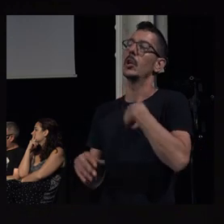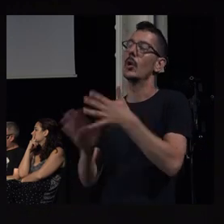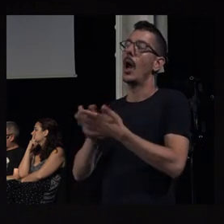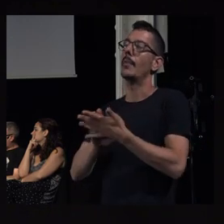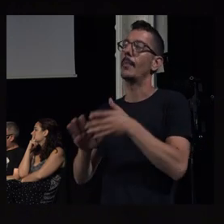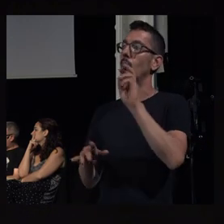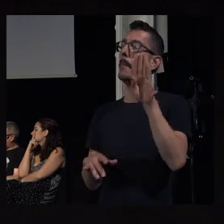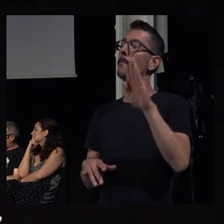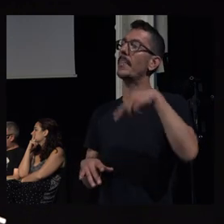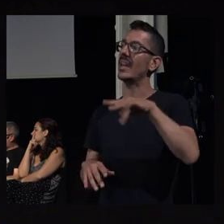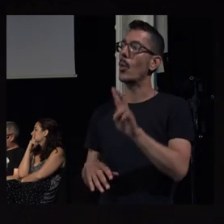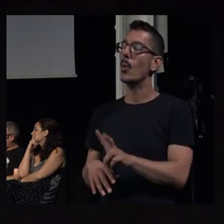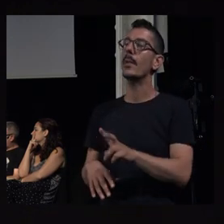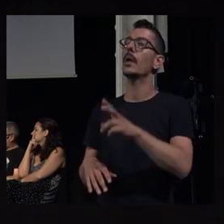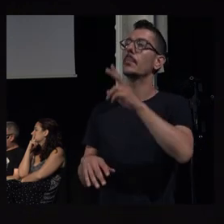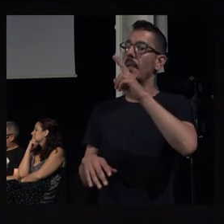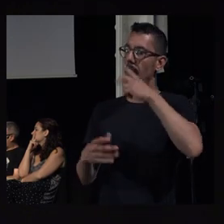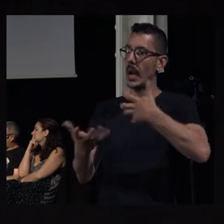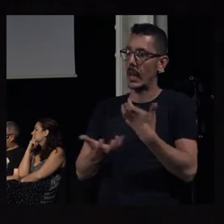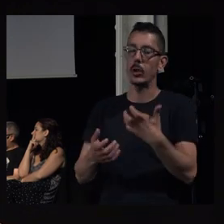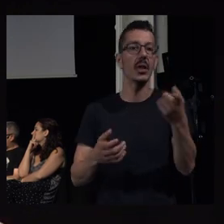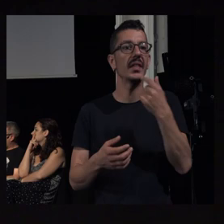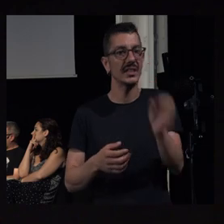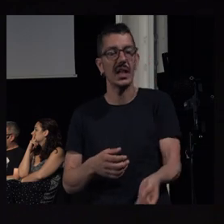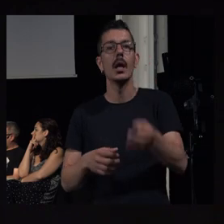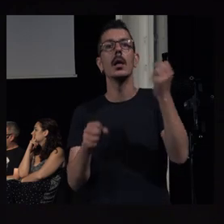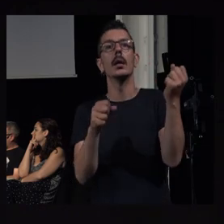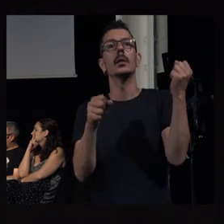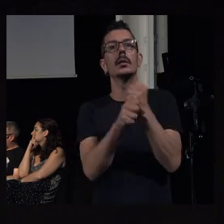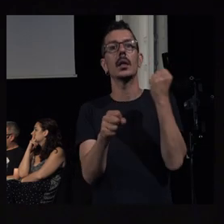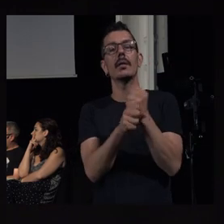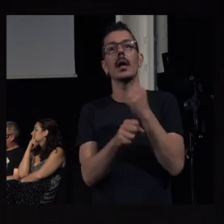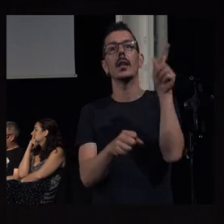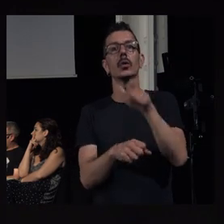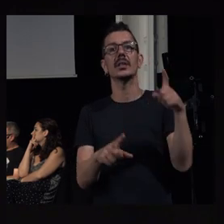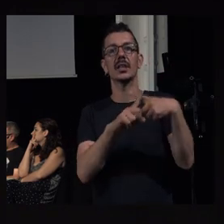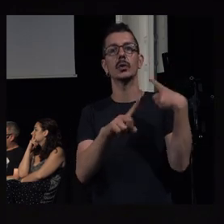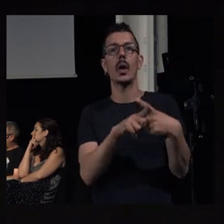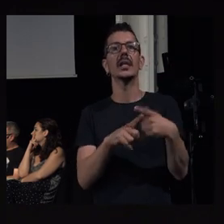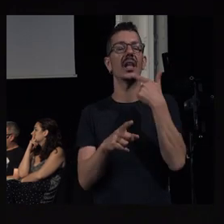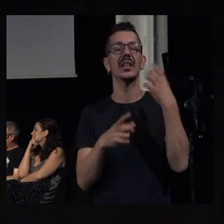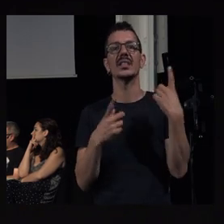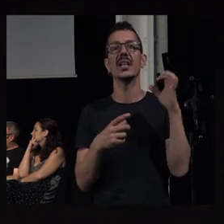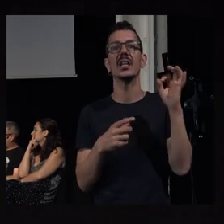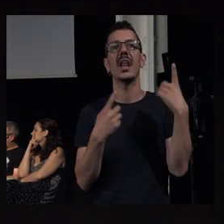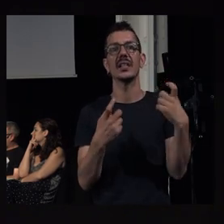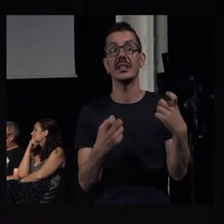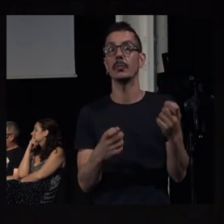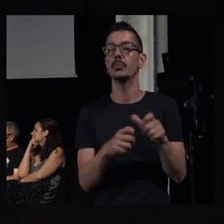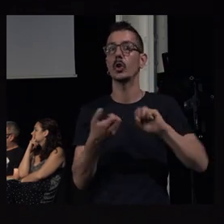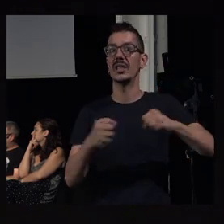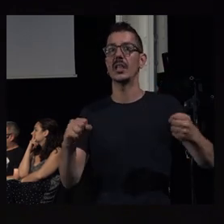uno del PNV, que me da la razón, de las trabajadoras sexuales. Me dice, sí, porque necesitamos censarlas. Y yo pienso, uy. Y entonces me dice, vete con la Guardia